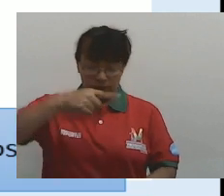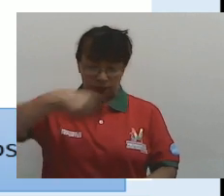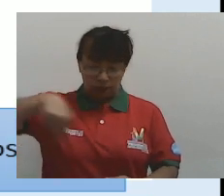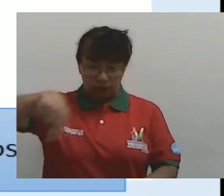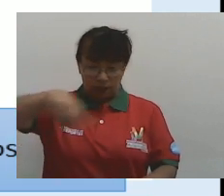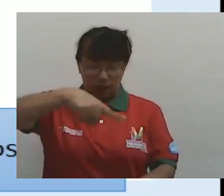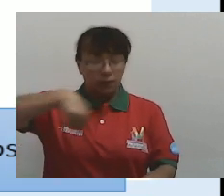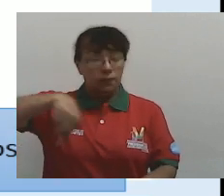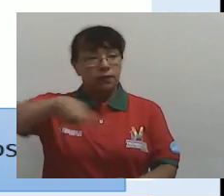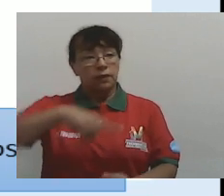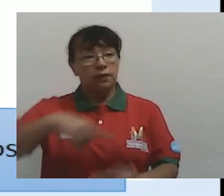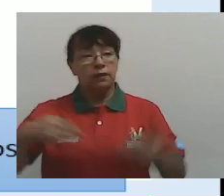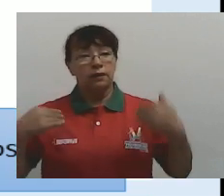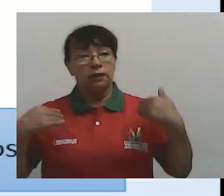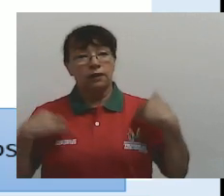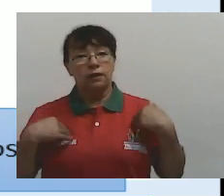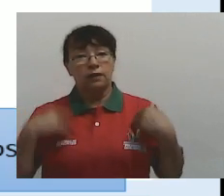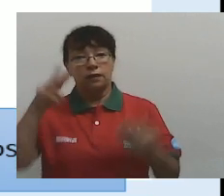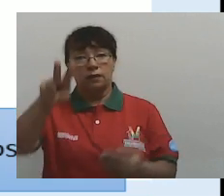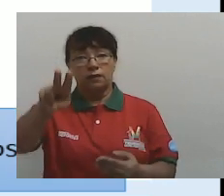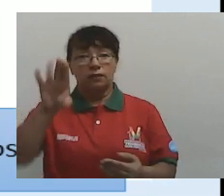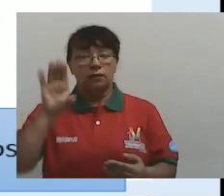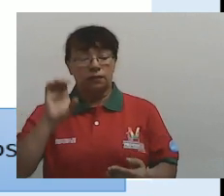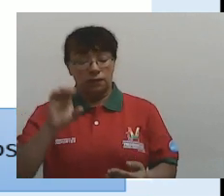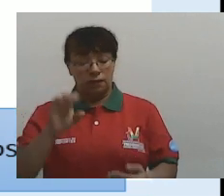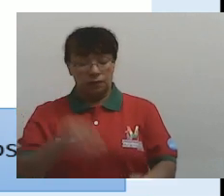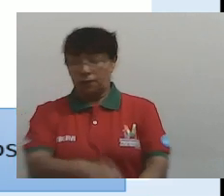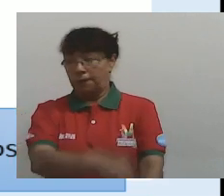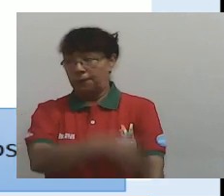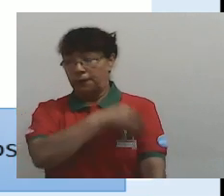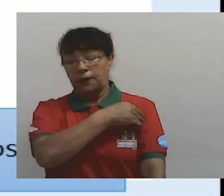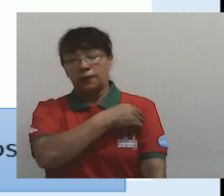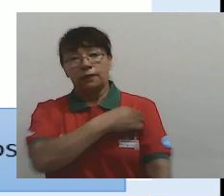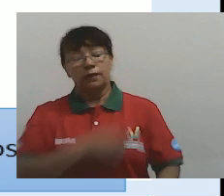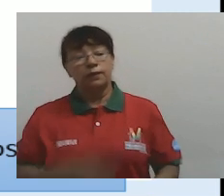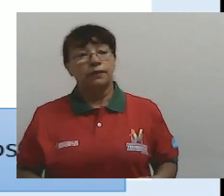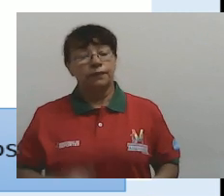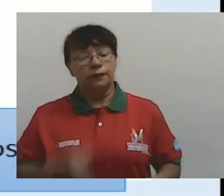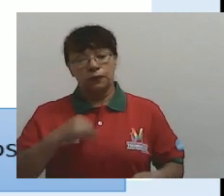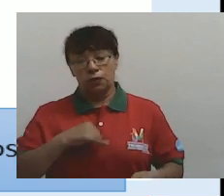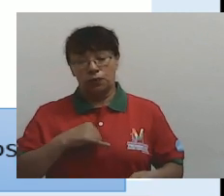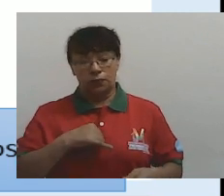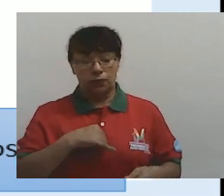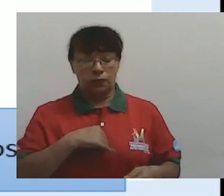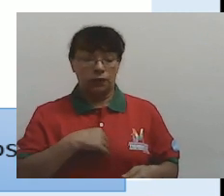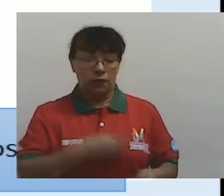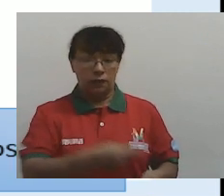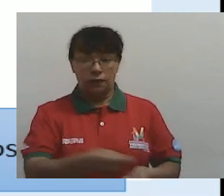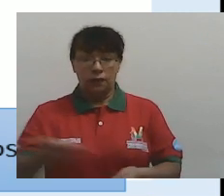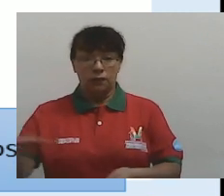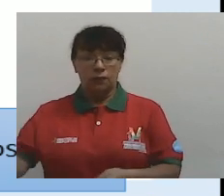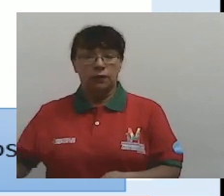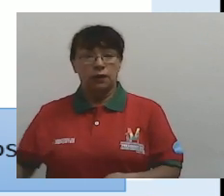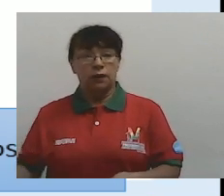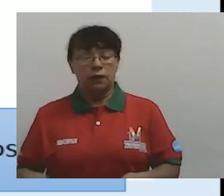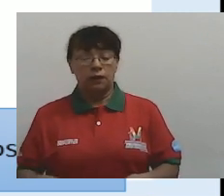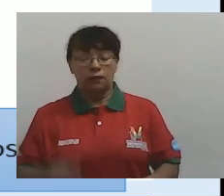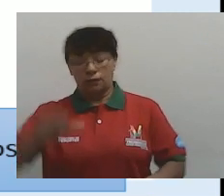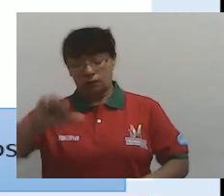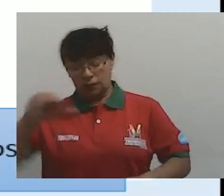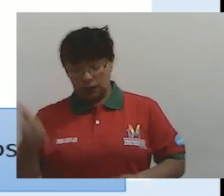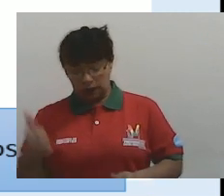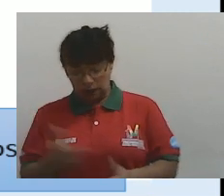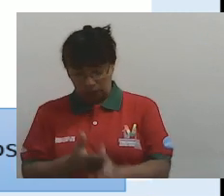que tener 200 metros. Yo voy a distribuir a mis equipos, los 10 niños corren juntos,